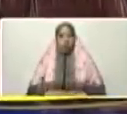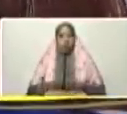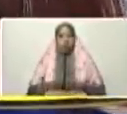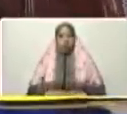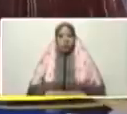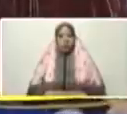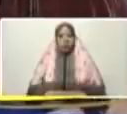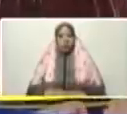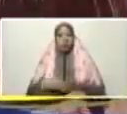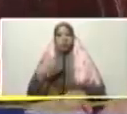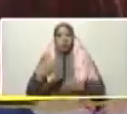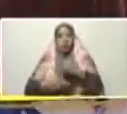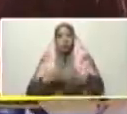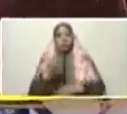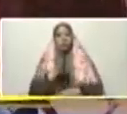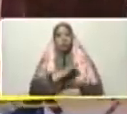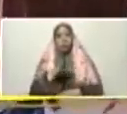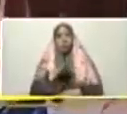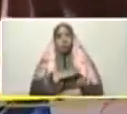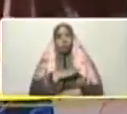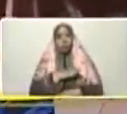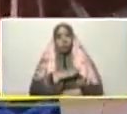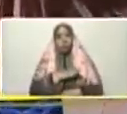y su camino propio